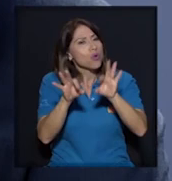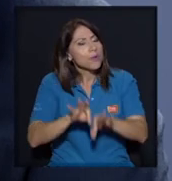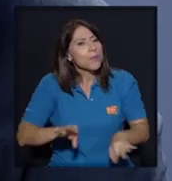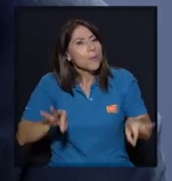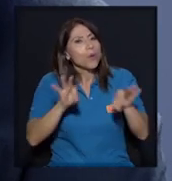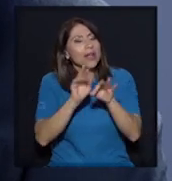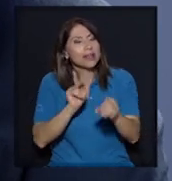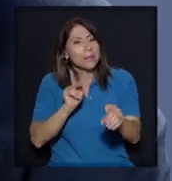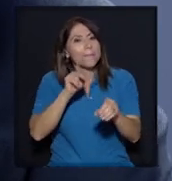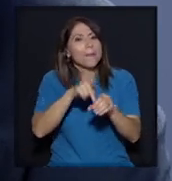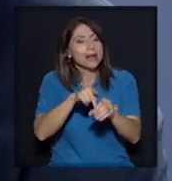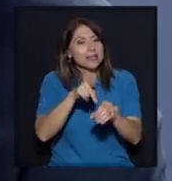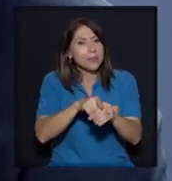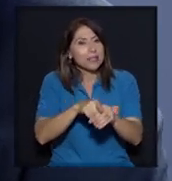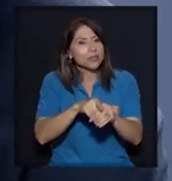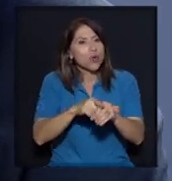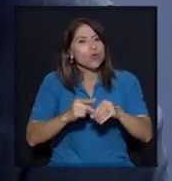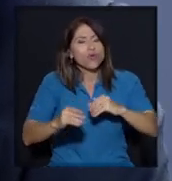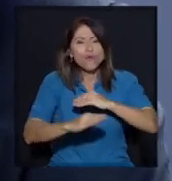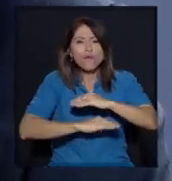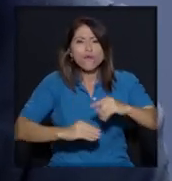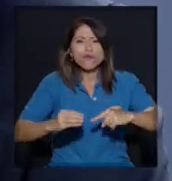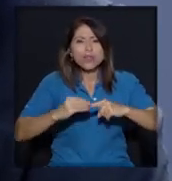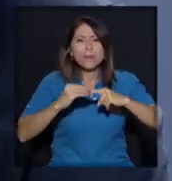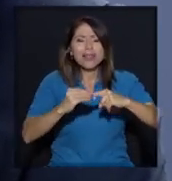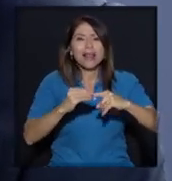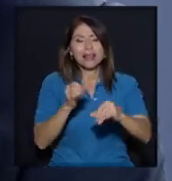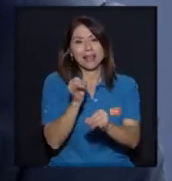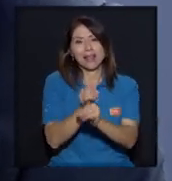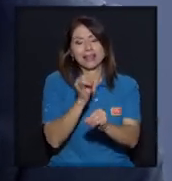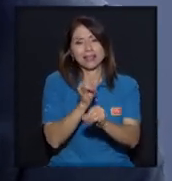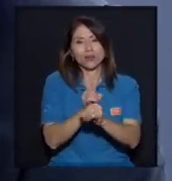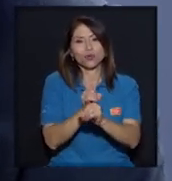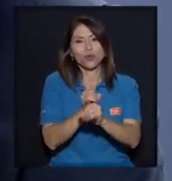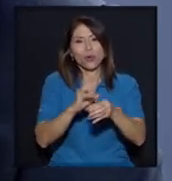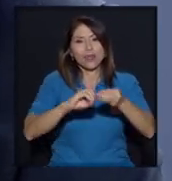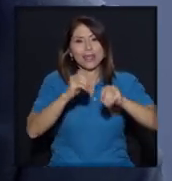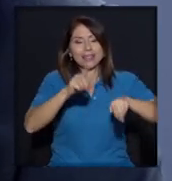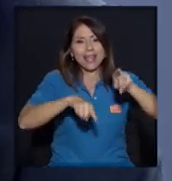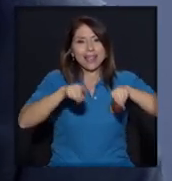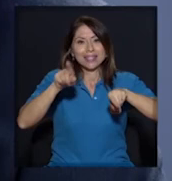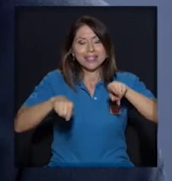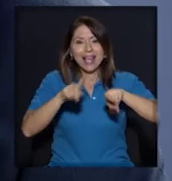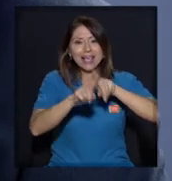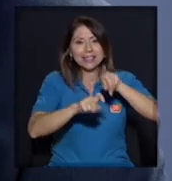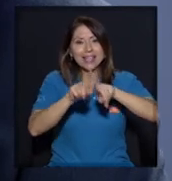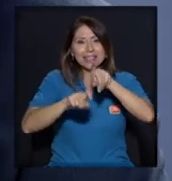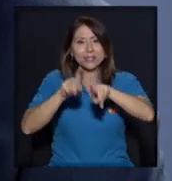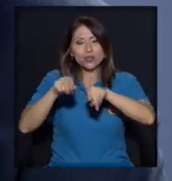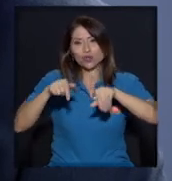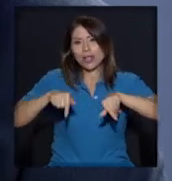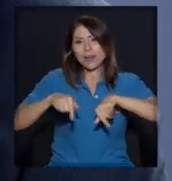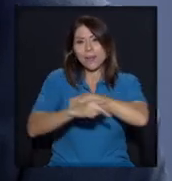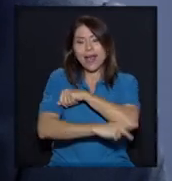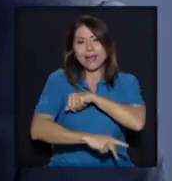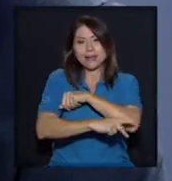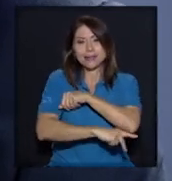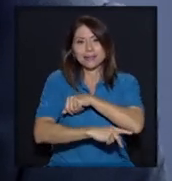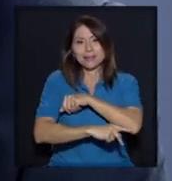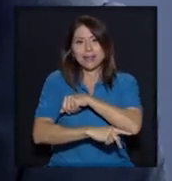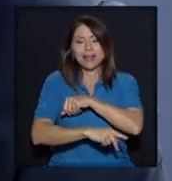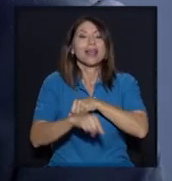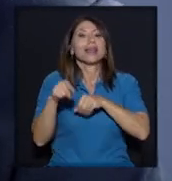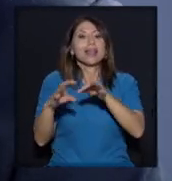importante, casi que fundamental, del Instituto de Estadísticas y Censos del país, que es